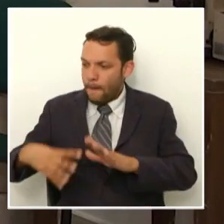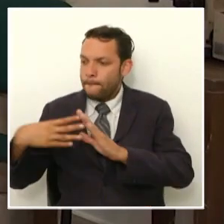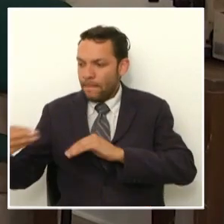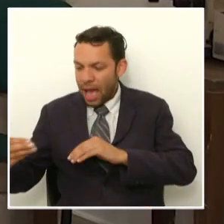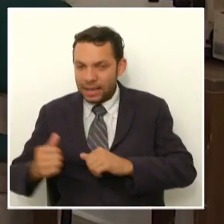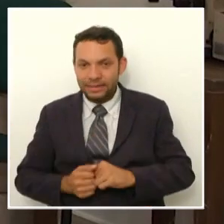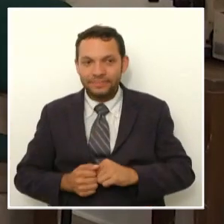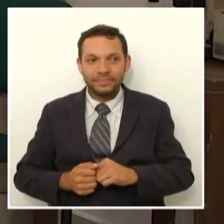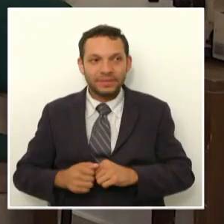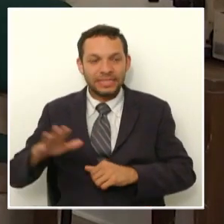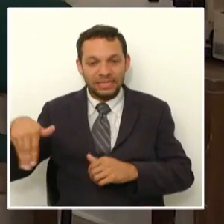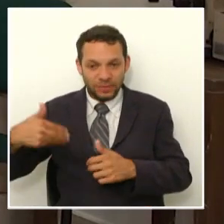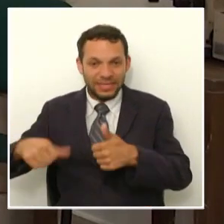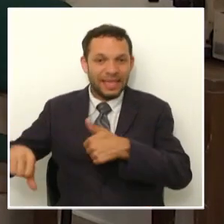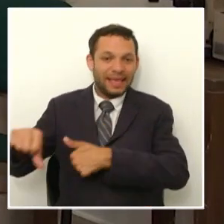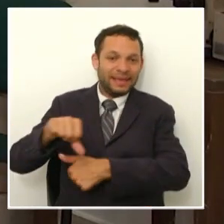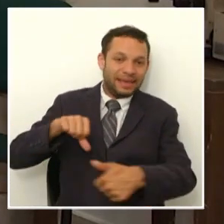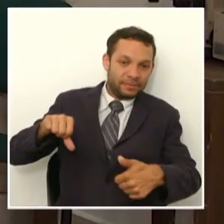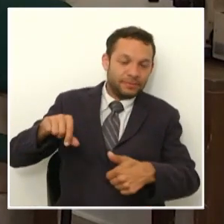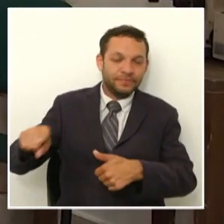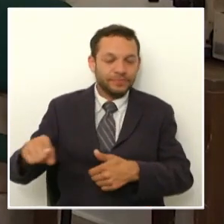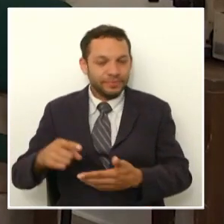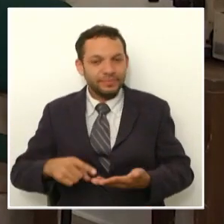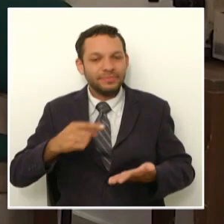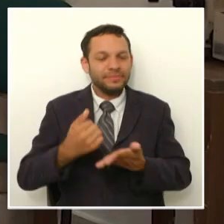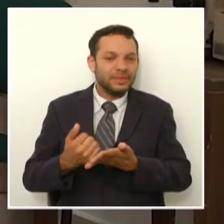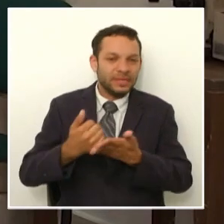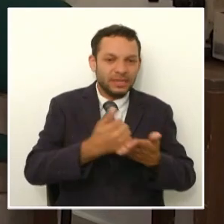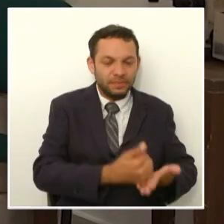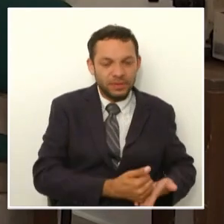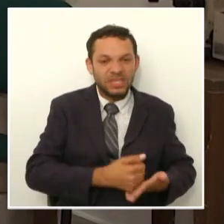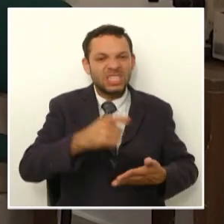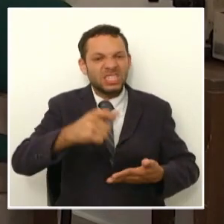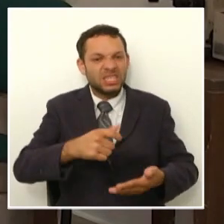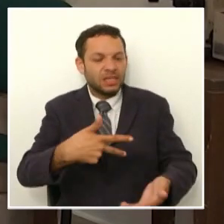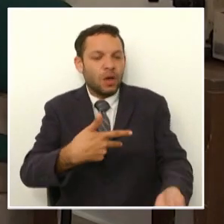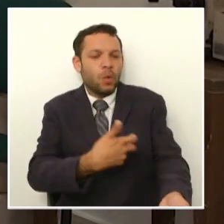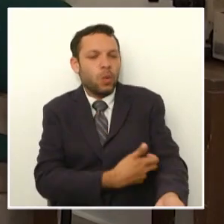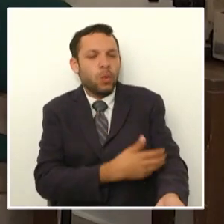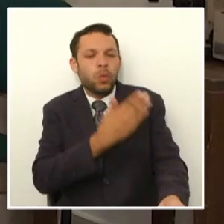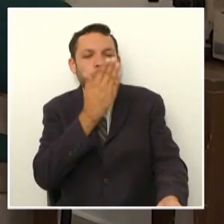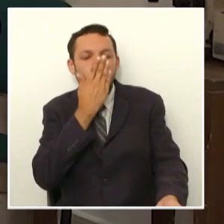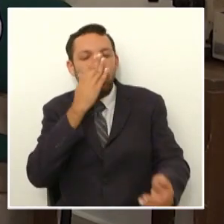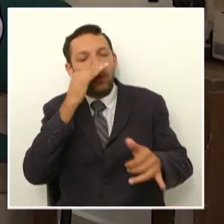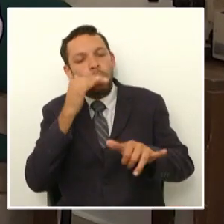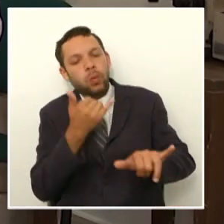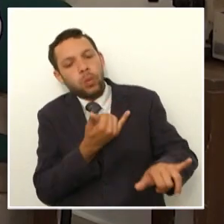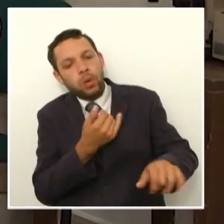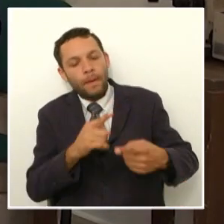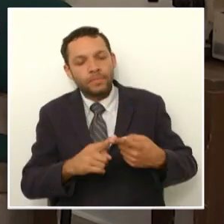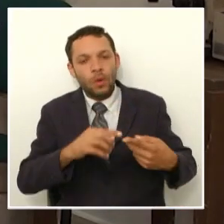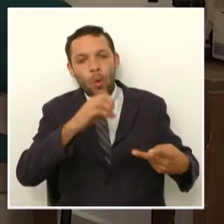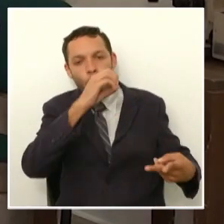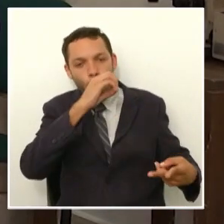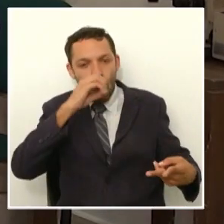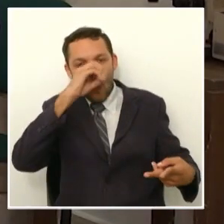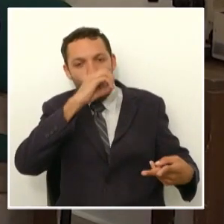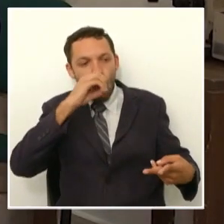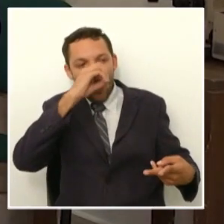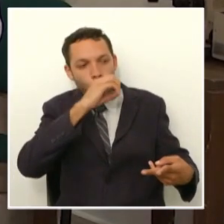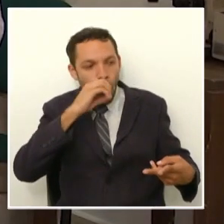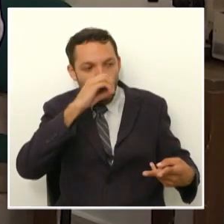nos marcaban el oxígeno, el anestésico. Y ese equipo tan lindo,